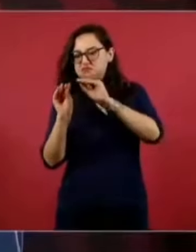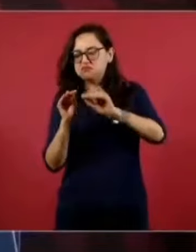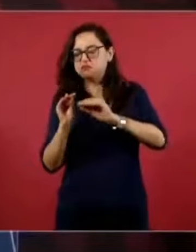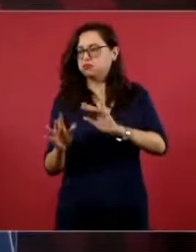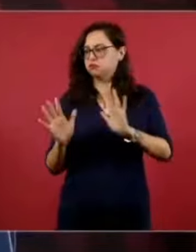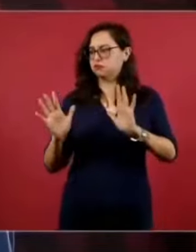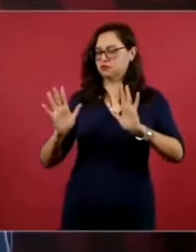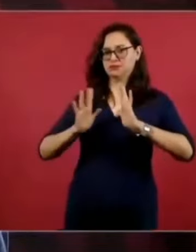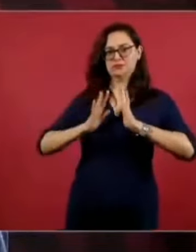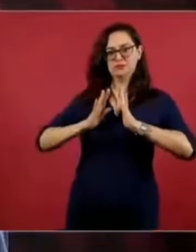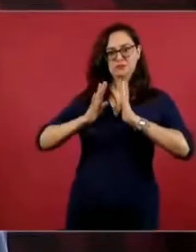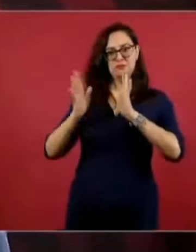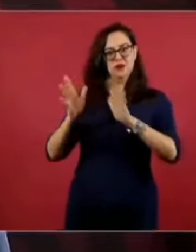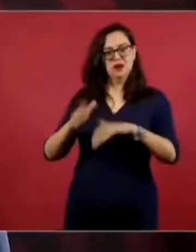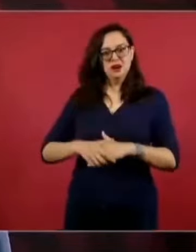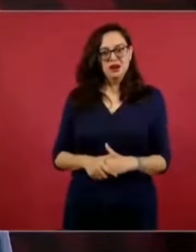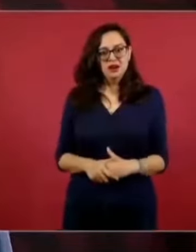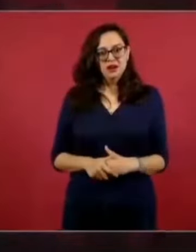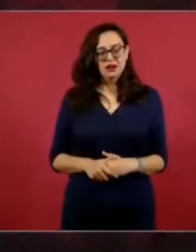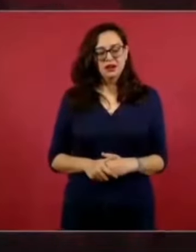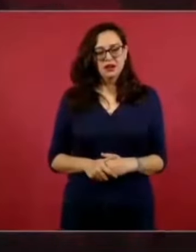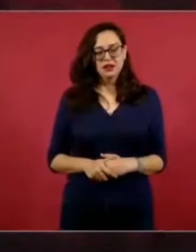este lo cambió